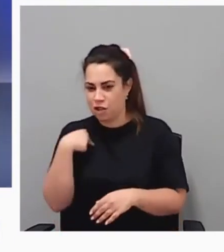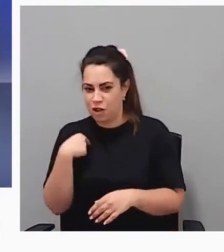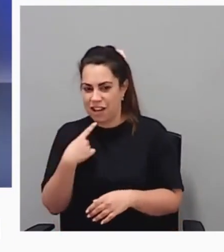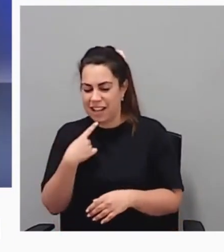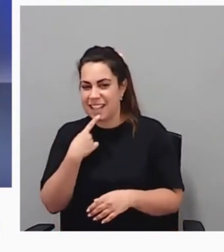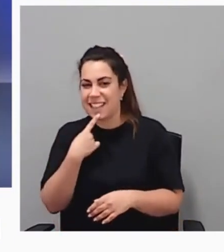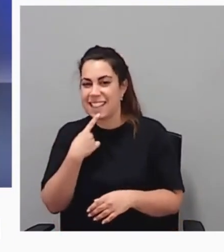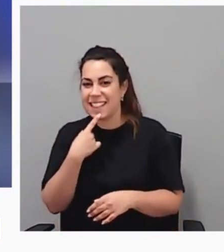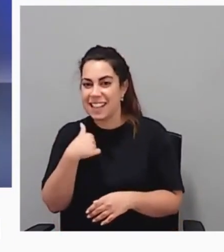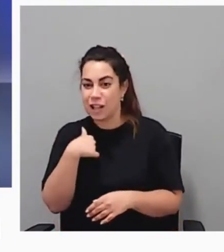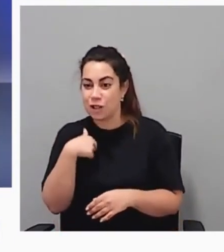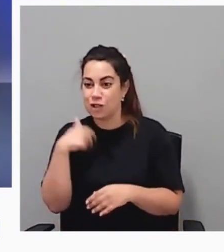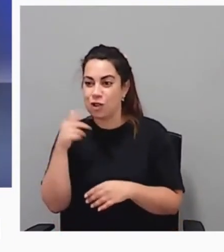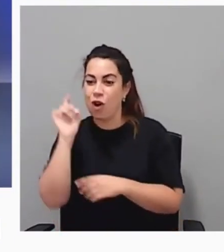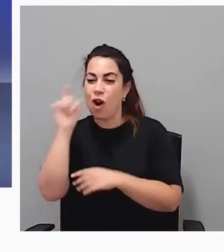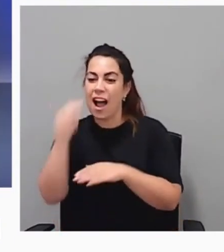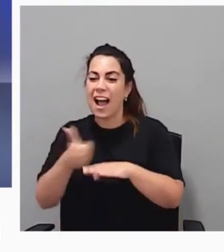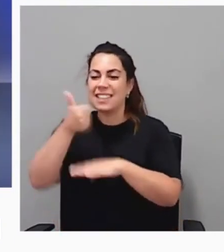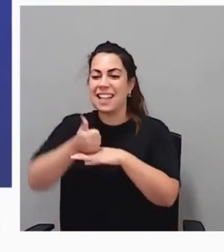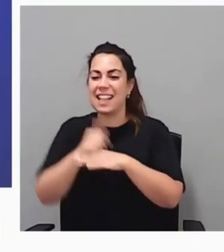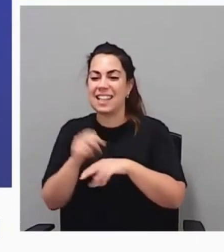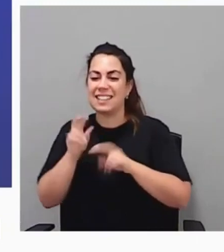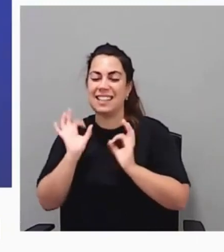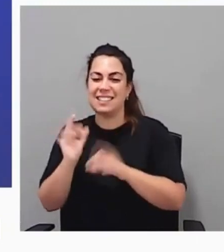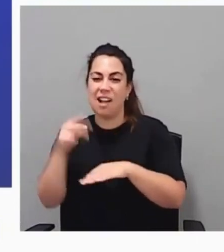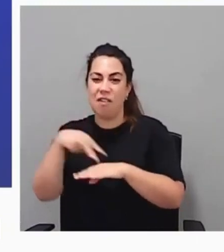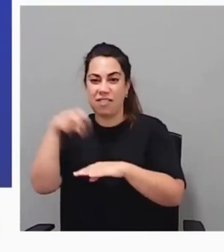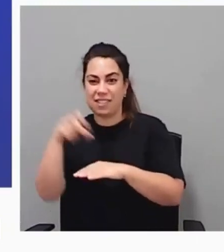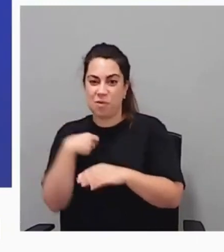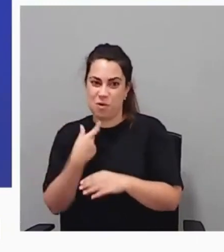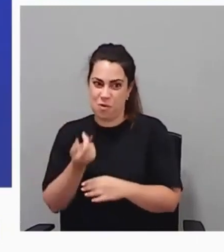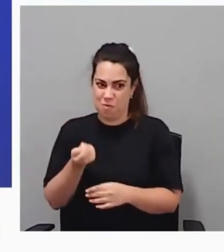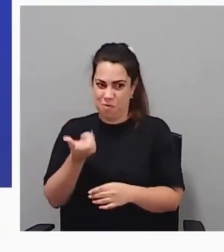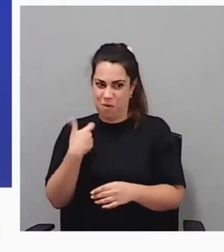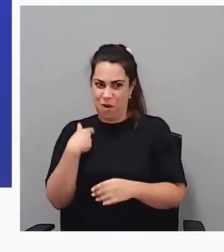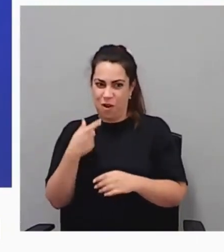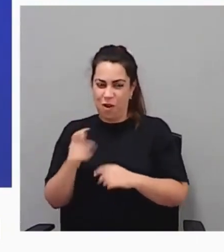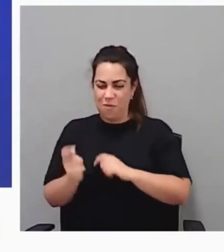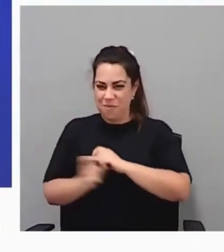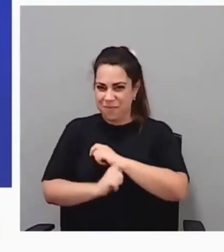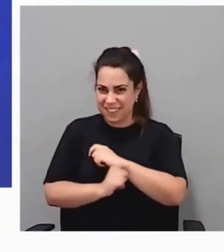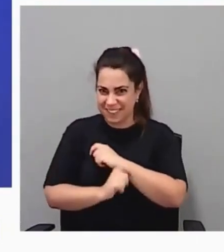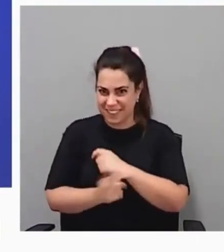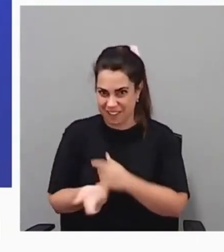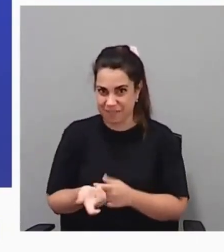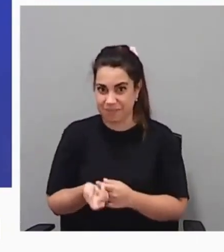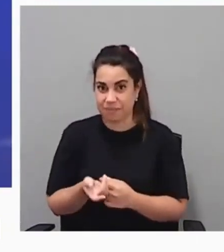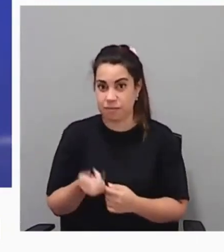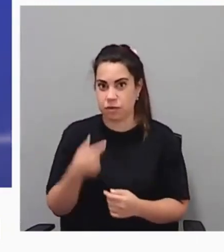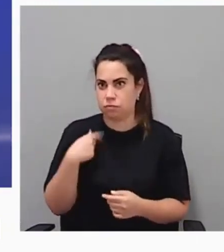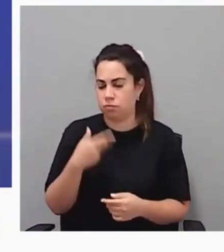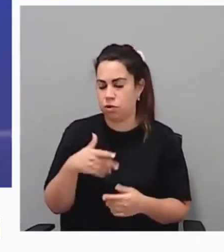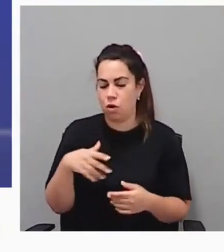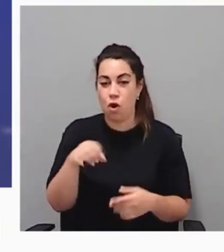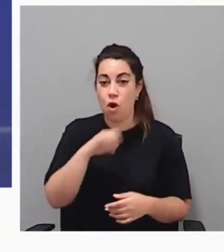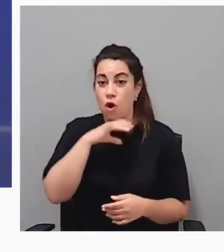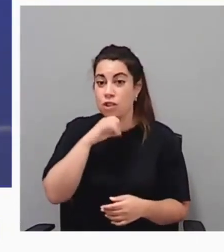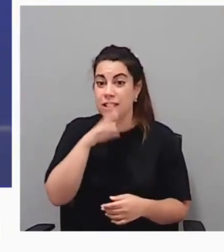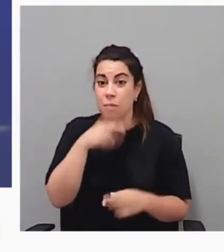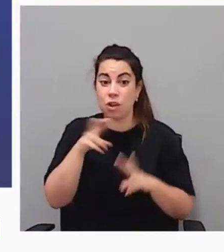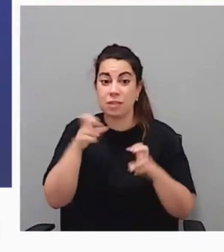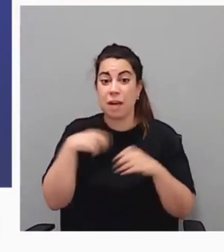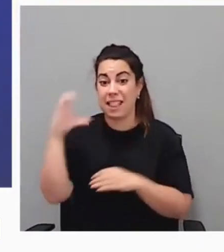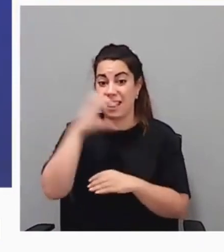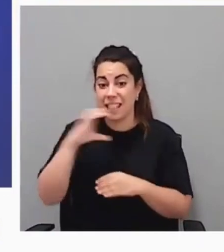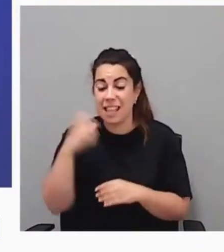una pista de por dónde va a ir mi charla. Estoy contenta de poder hablar de ciencia, innovación y creatividad